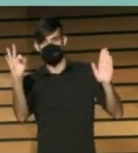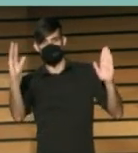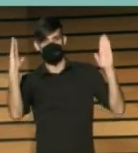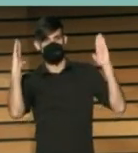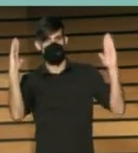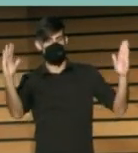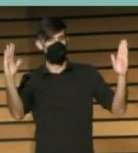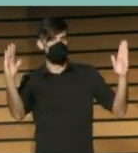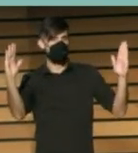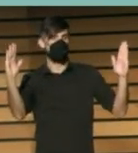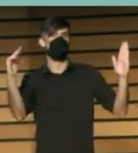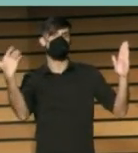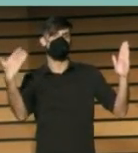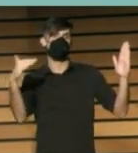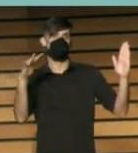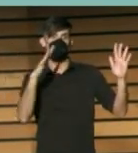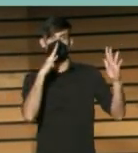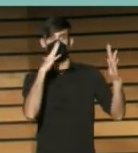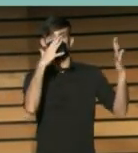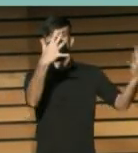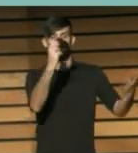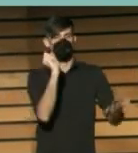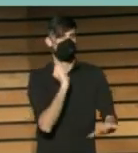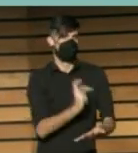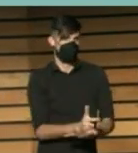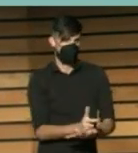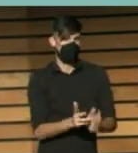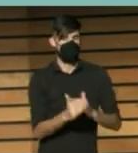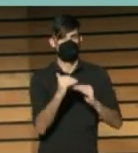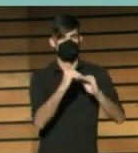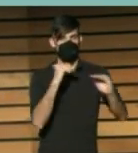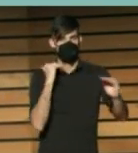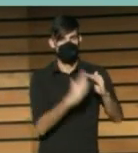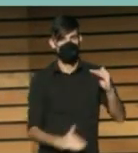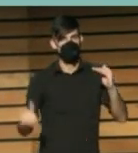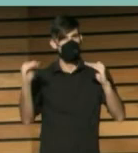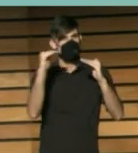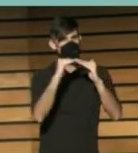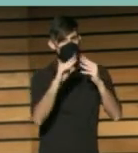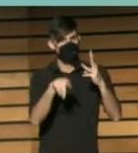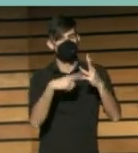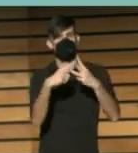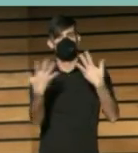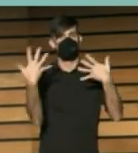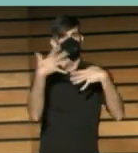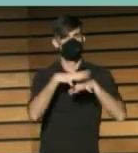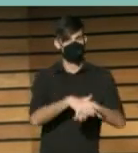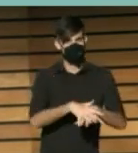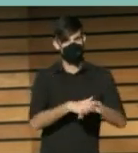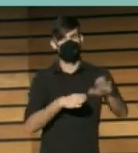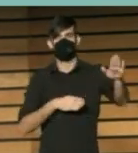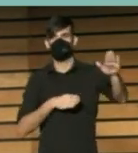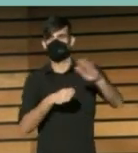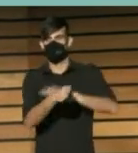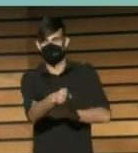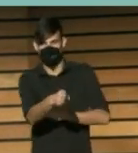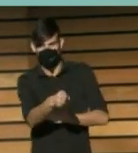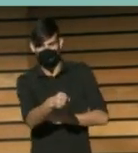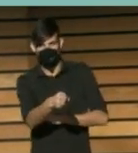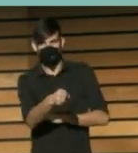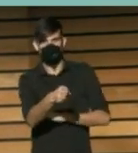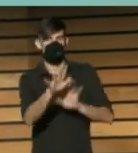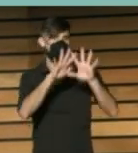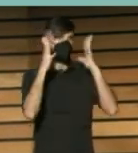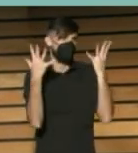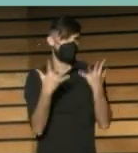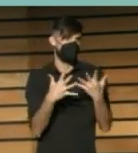que tenemos por delante? La sostenibilidad, la igualdad, la inclusión, la accesibilidad